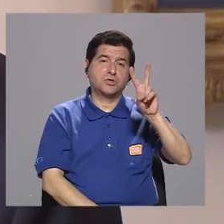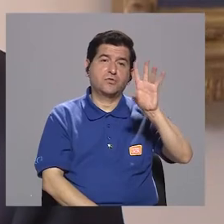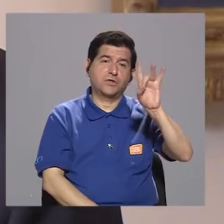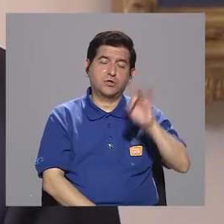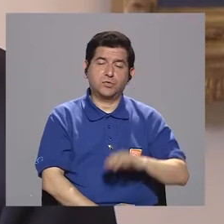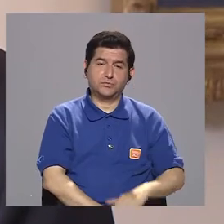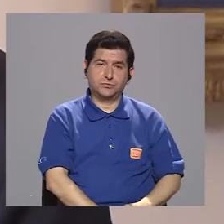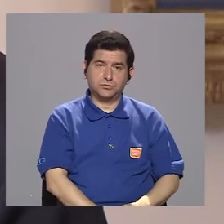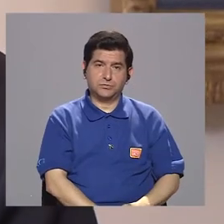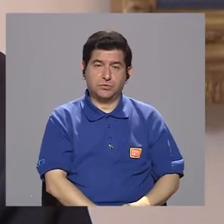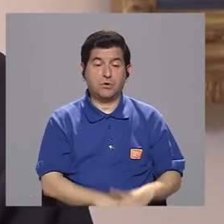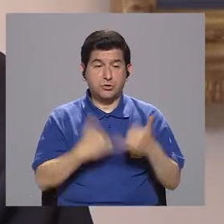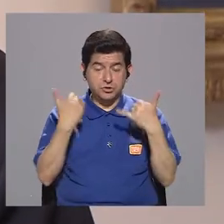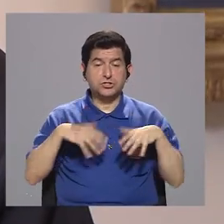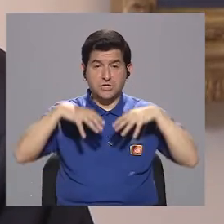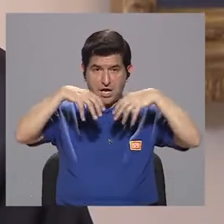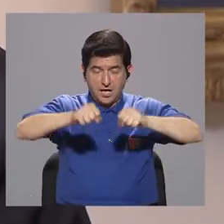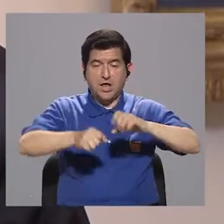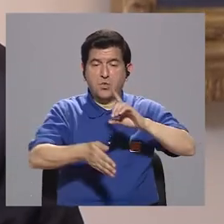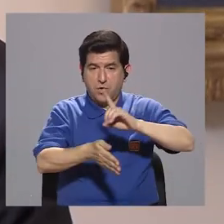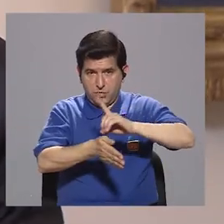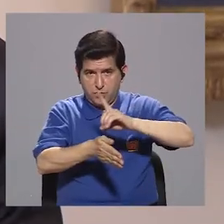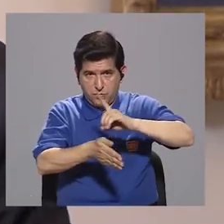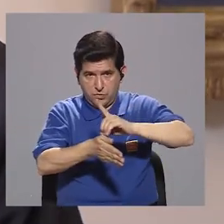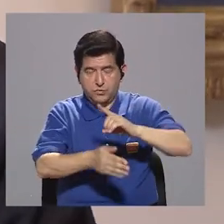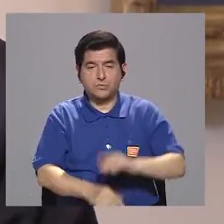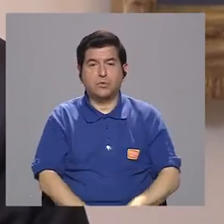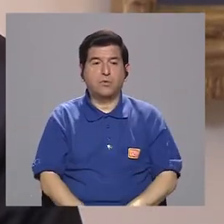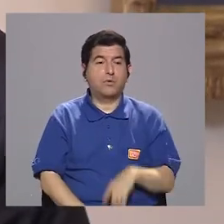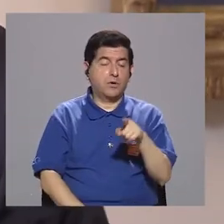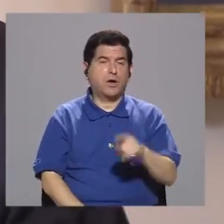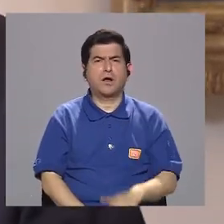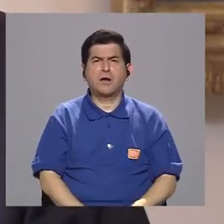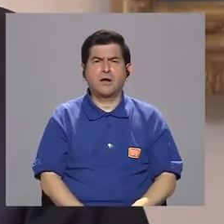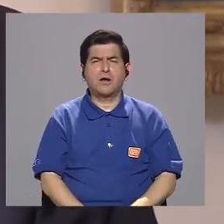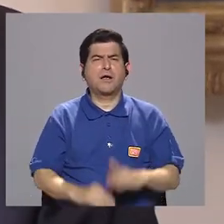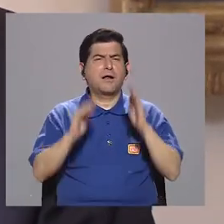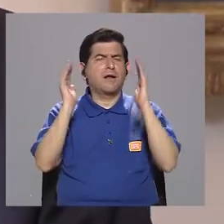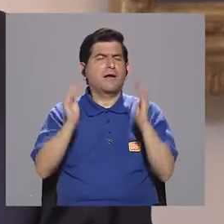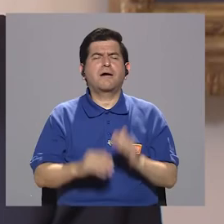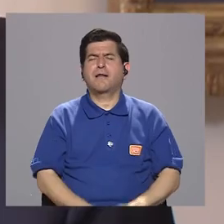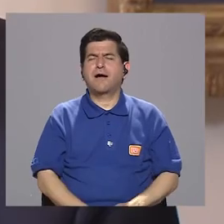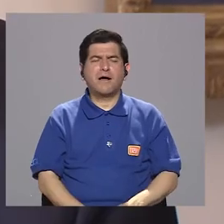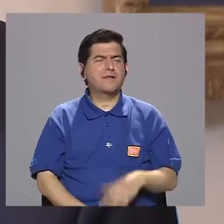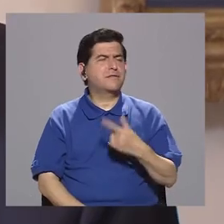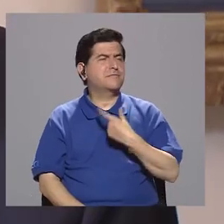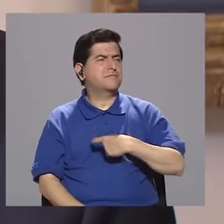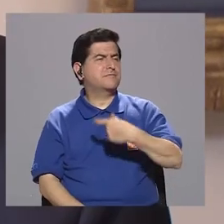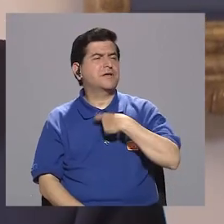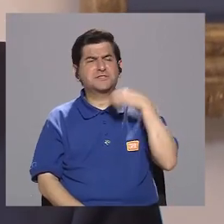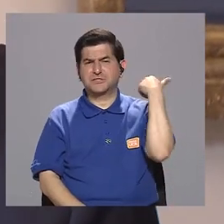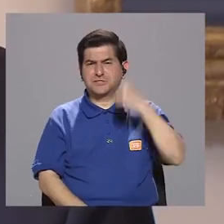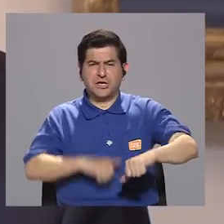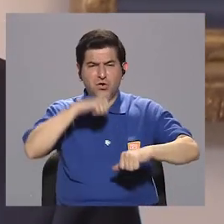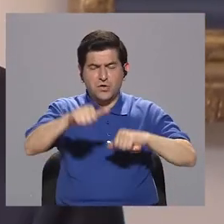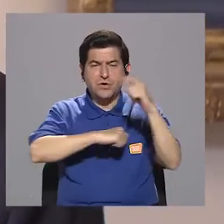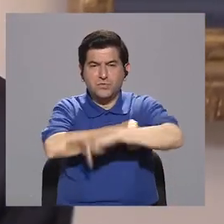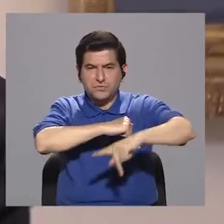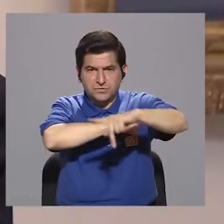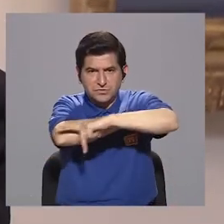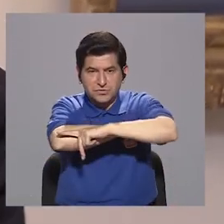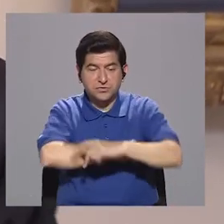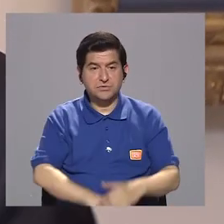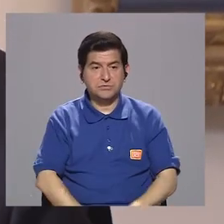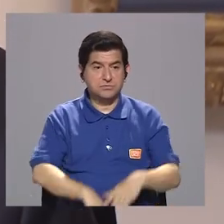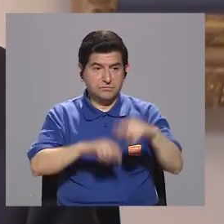1928, graduado de médico y con unas grandes ilusiones y grandes deseos de luchar por su país,